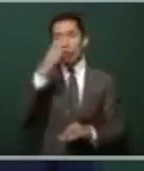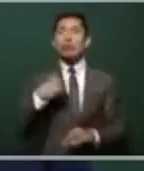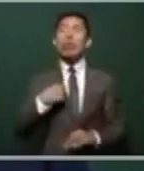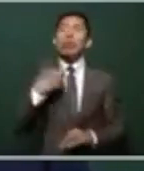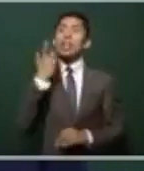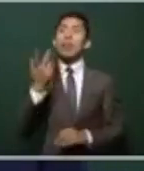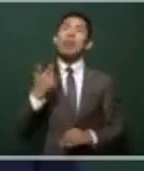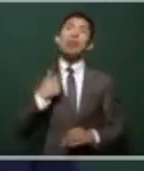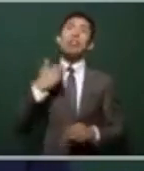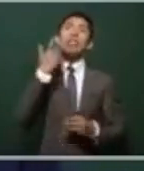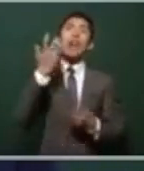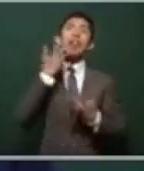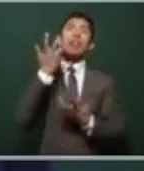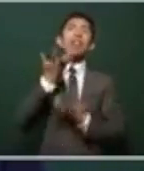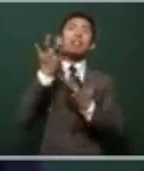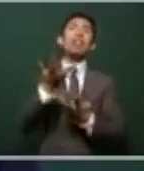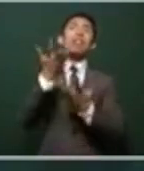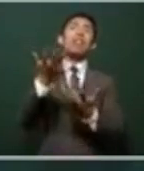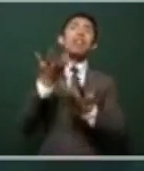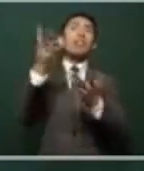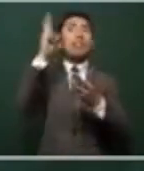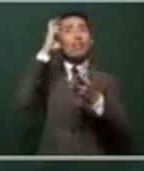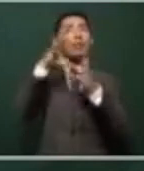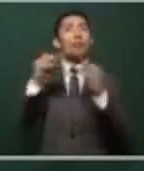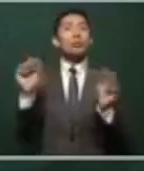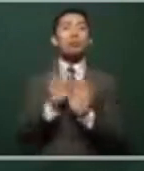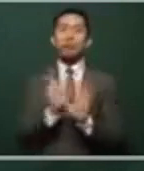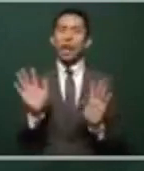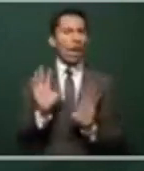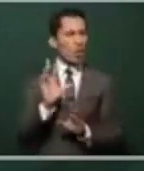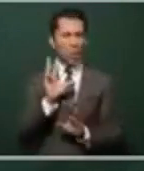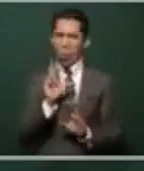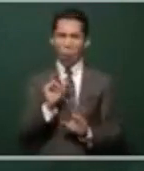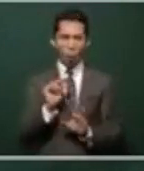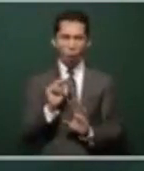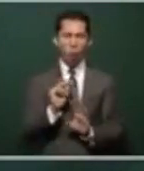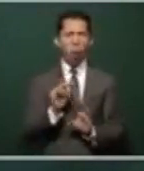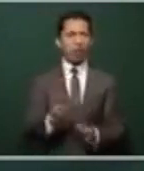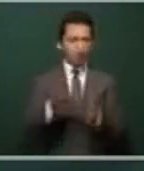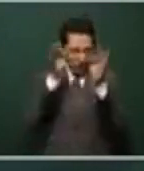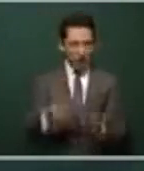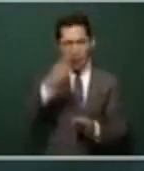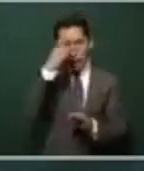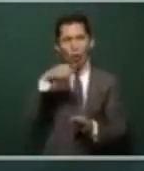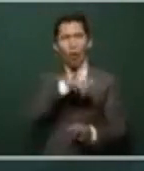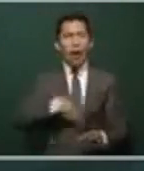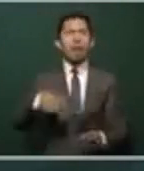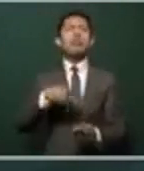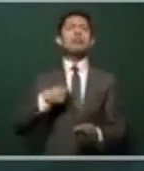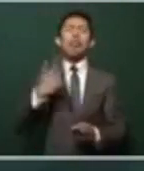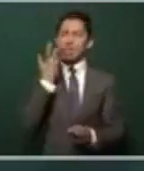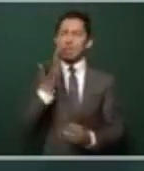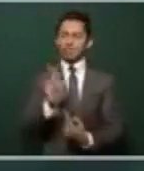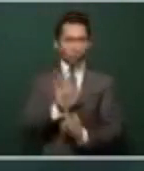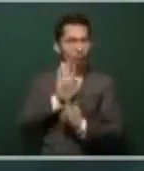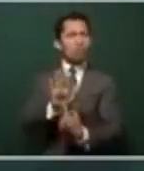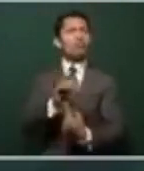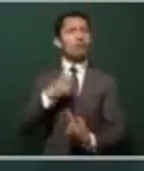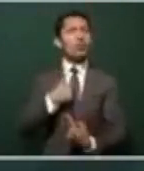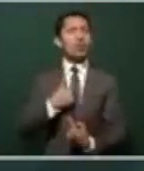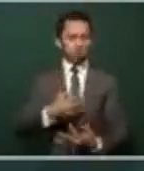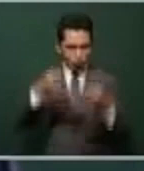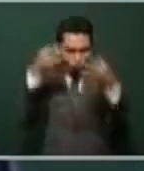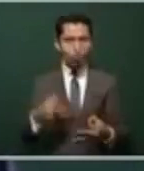siendo ciudadanos imaginarios. Ya están demostrando que son ciudadanos